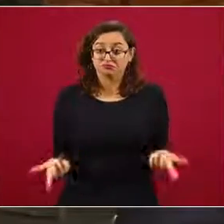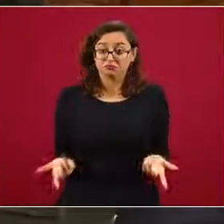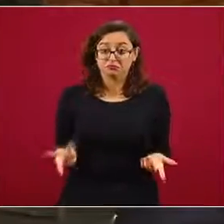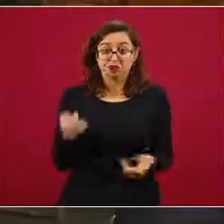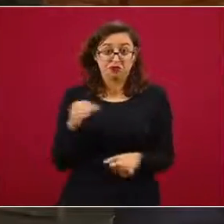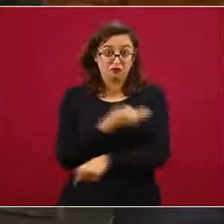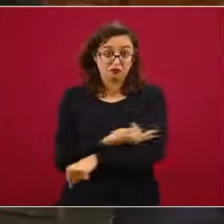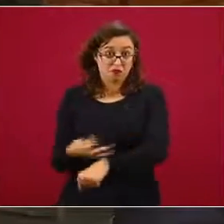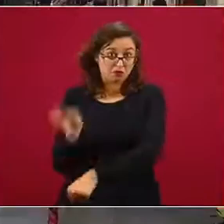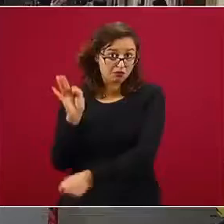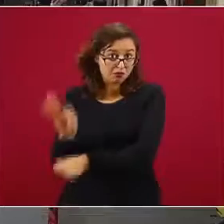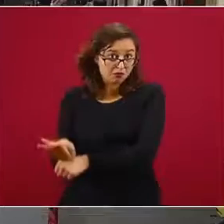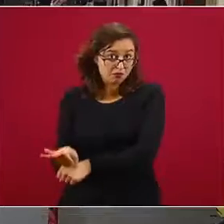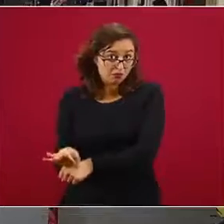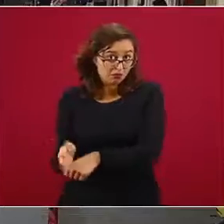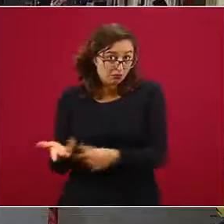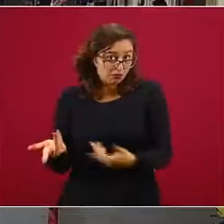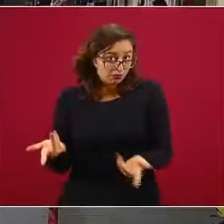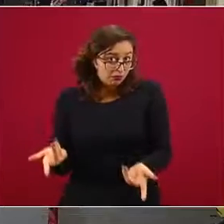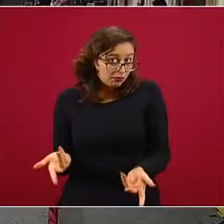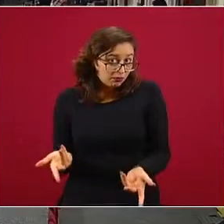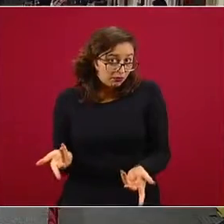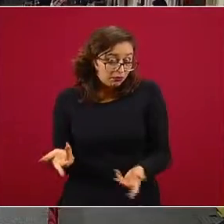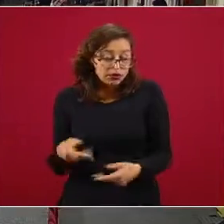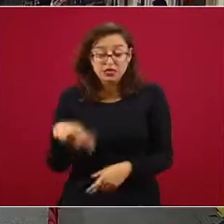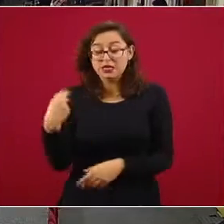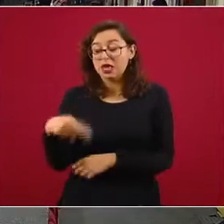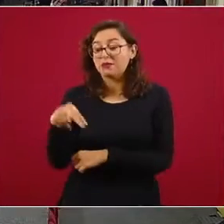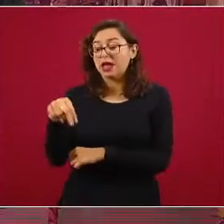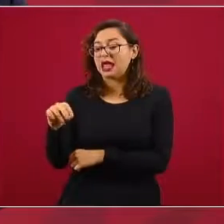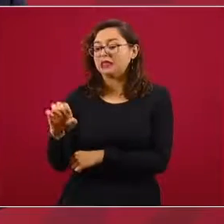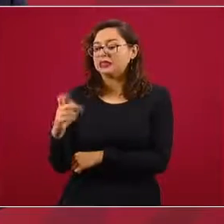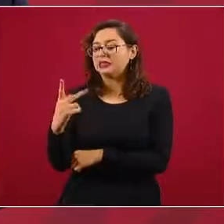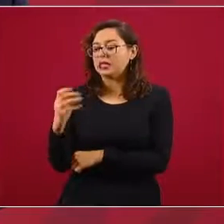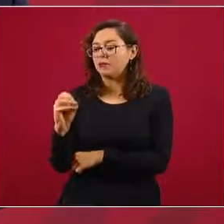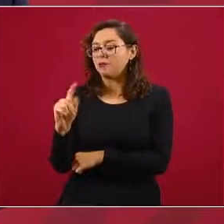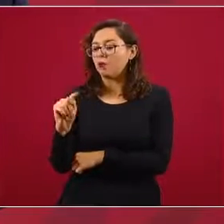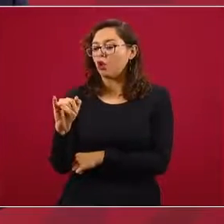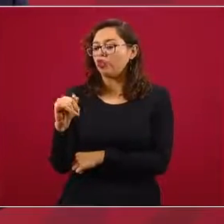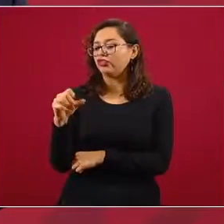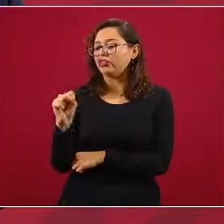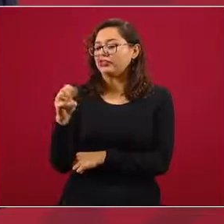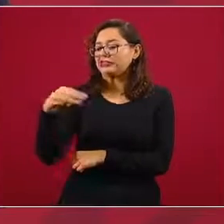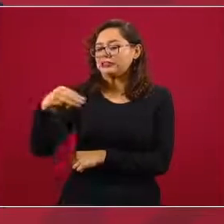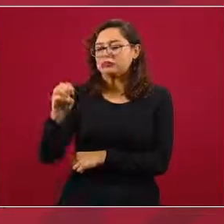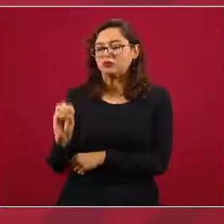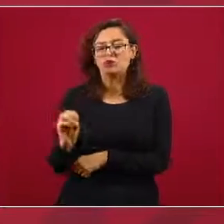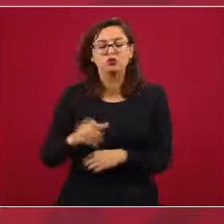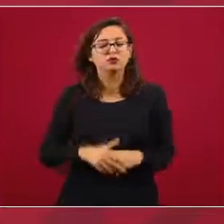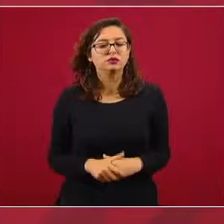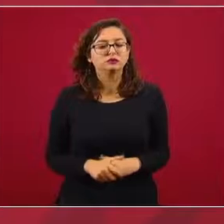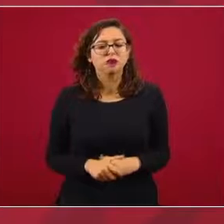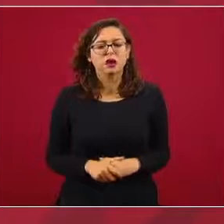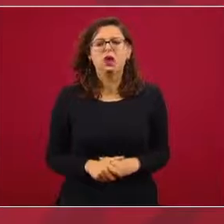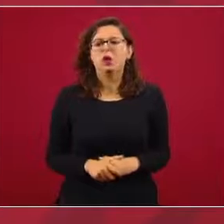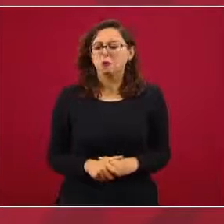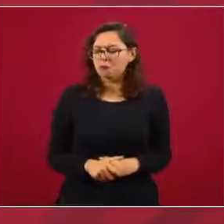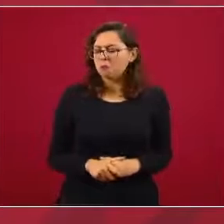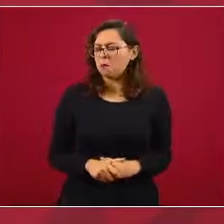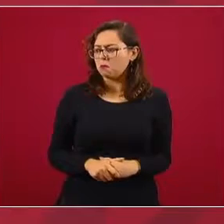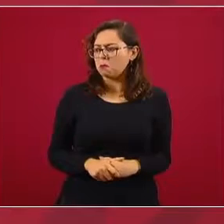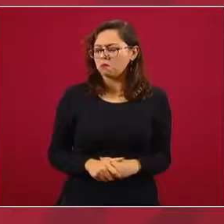nepotismo. Pues hay que pedir que investigue la Secretaría de la Función